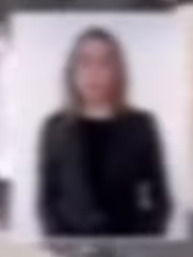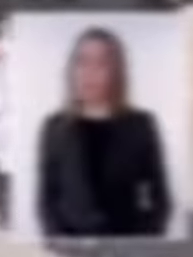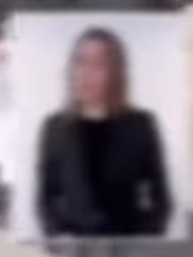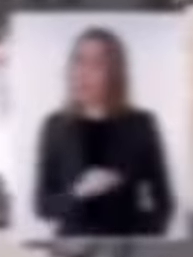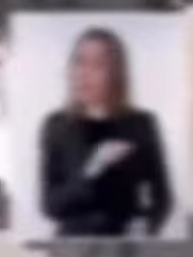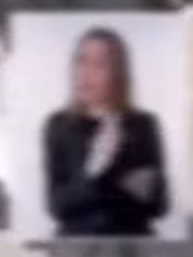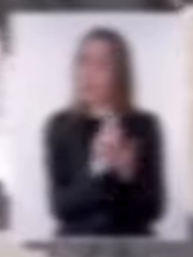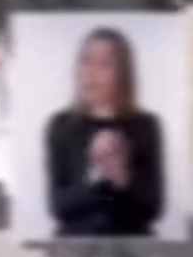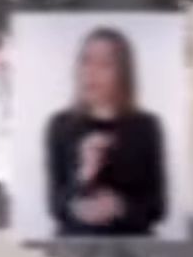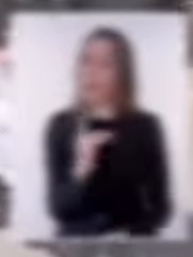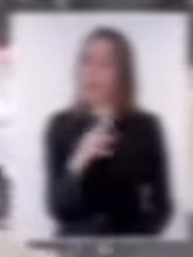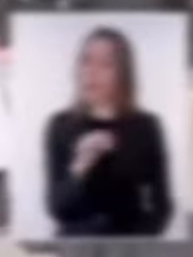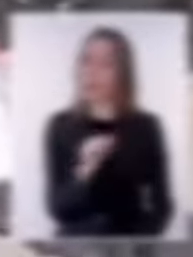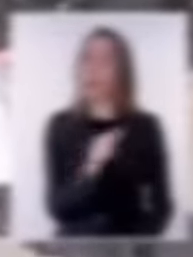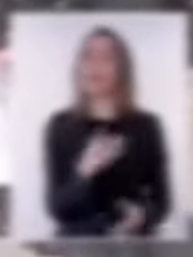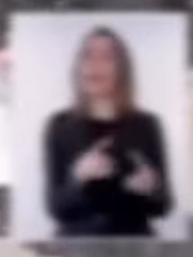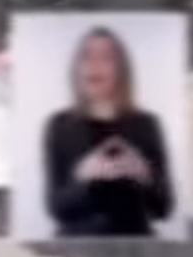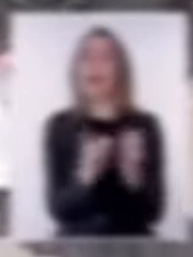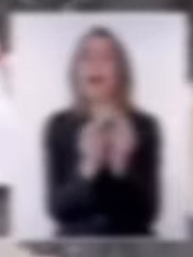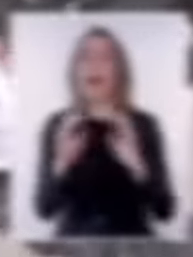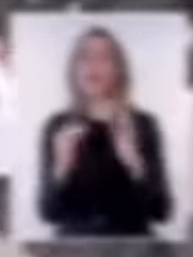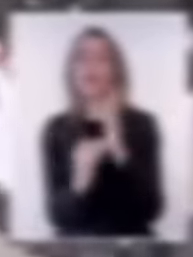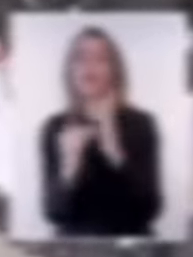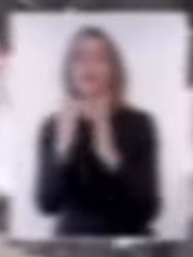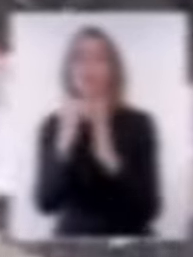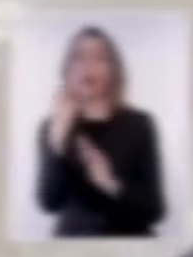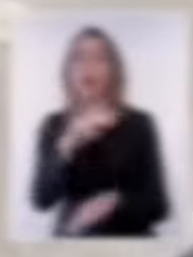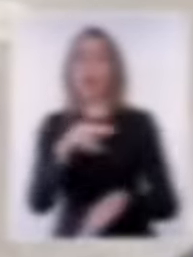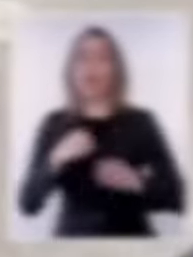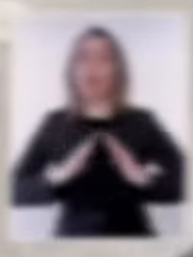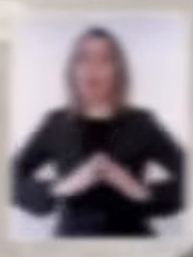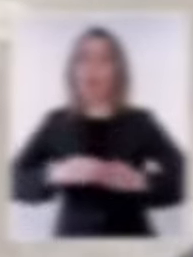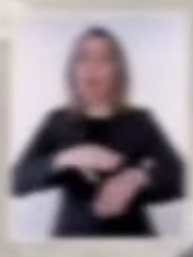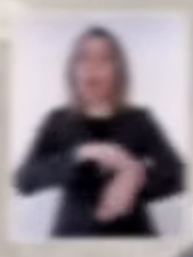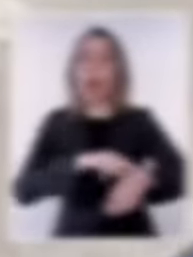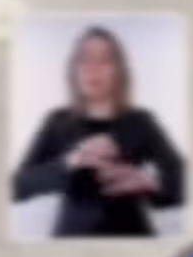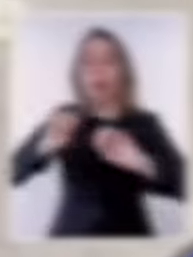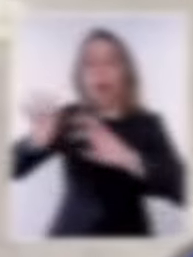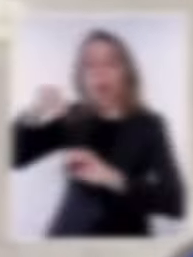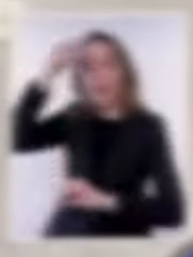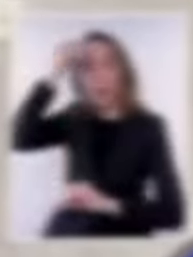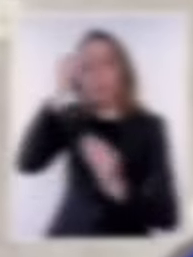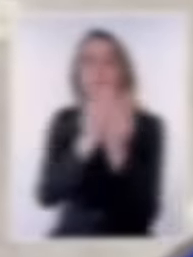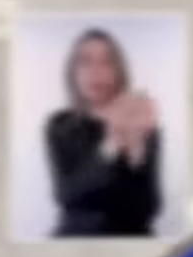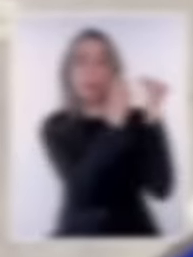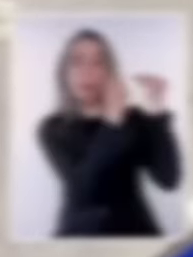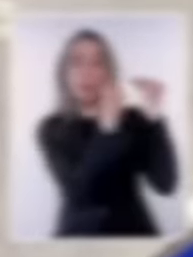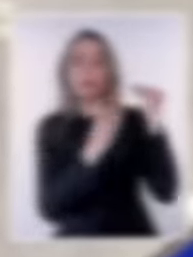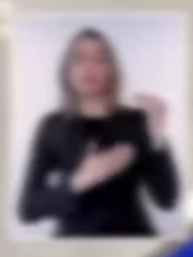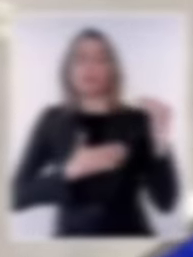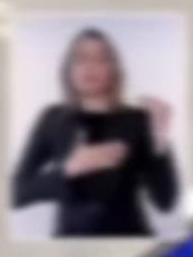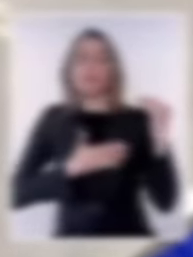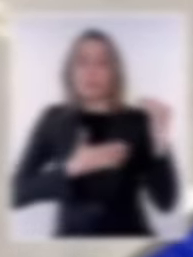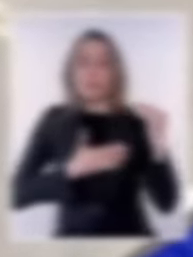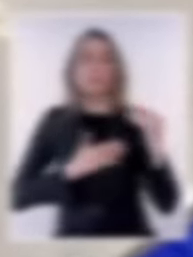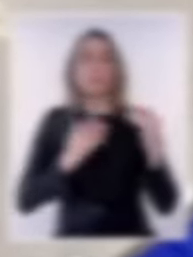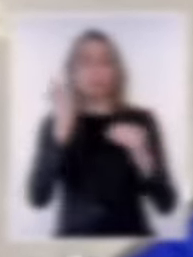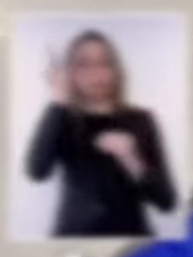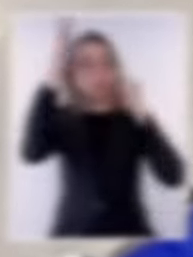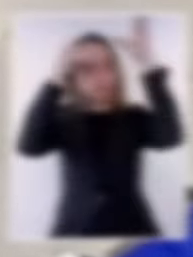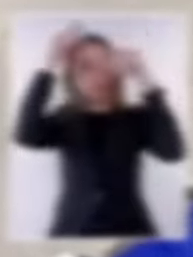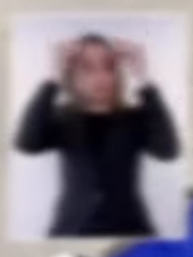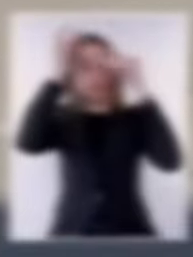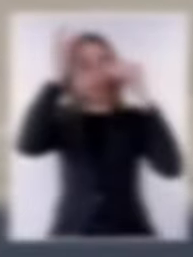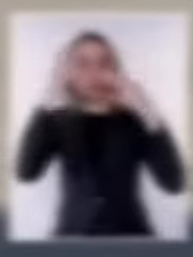Esta academia es el equipamiento de educación superior de la Armada, que capacita y perfecciona moral, intelectual y